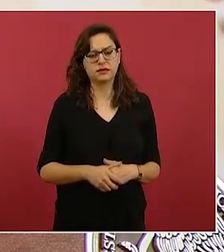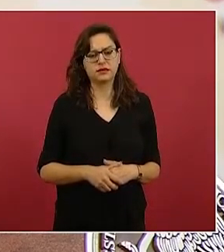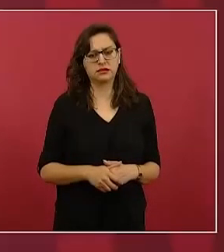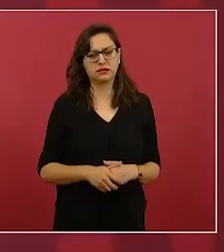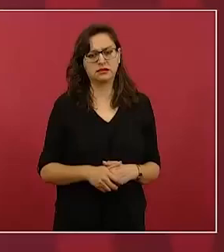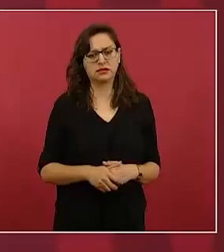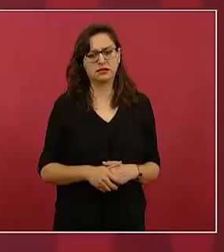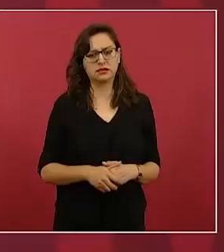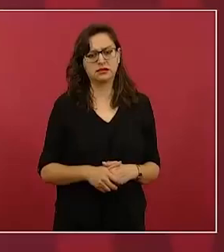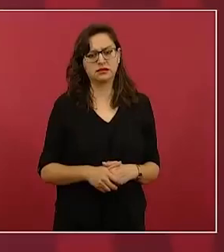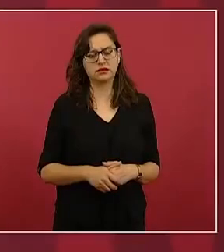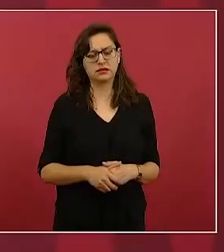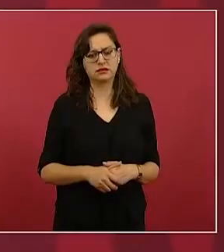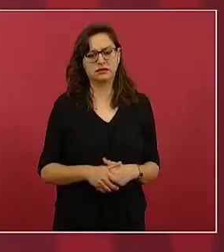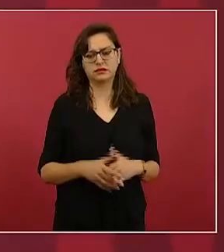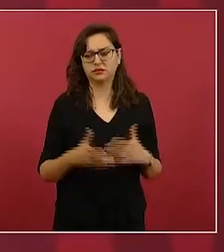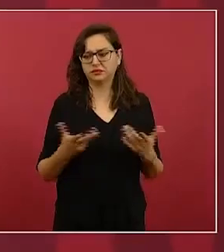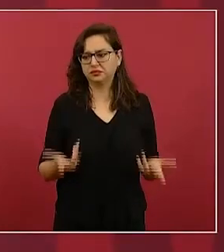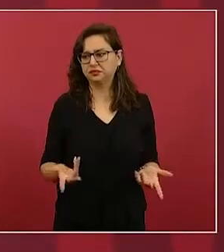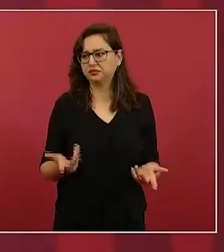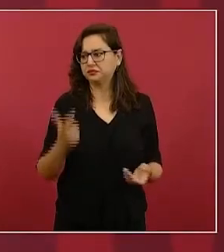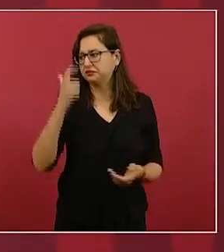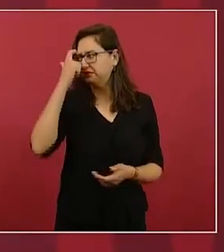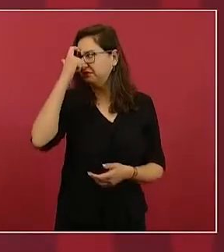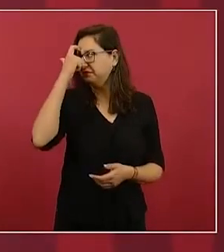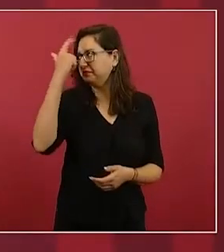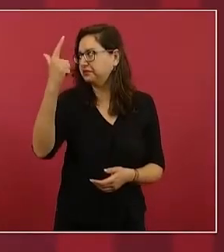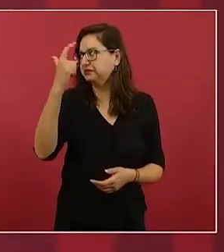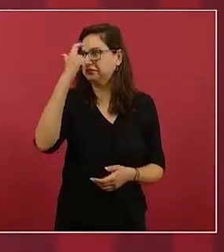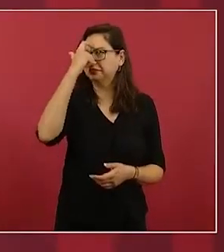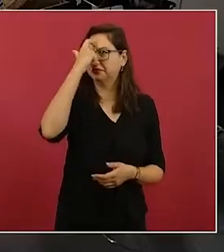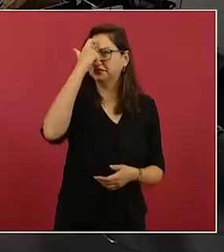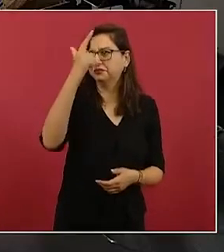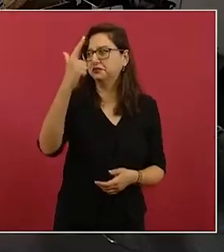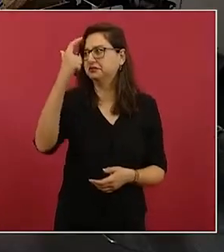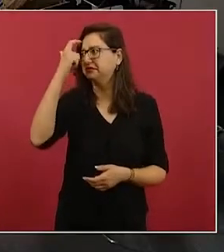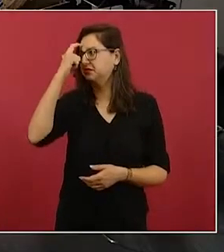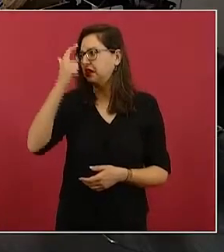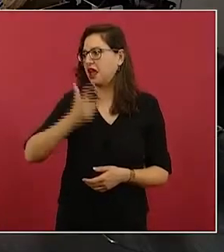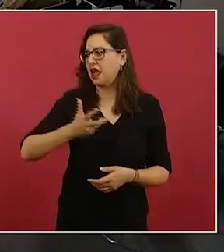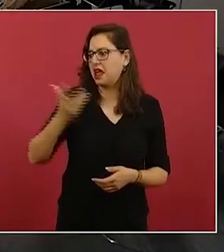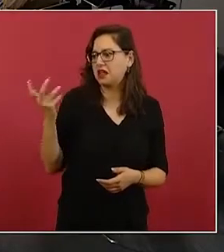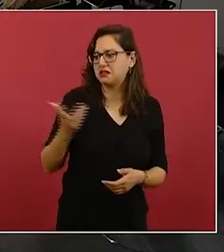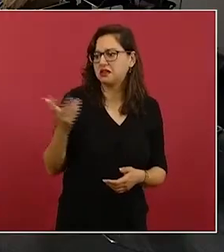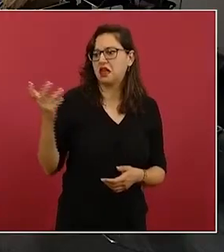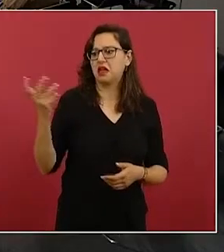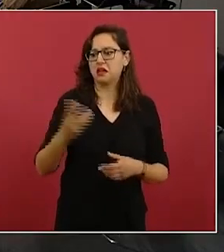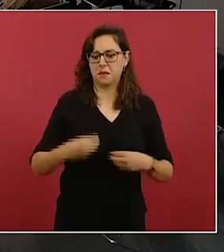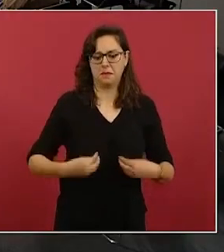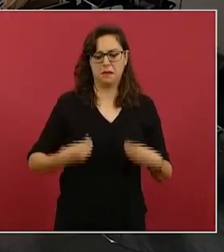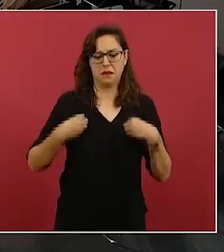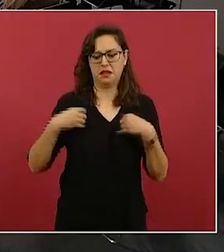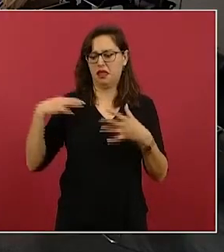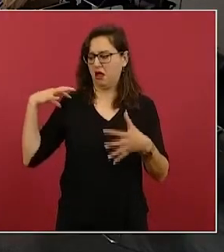de todo lo que ha creado y de lo que ha